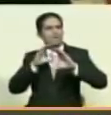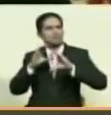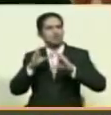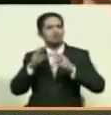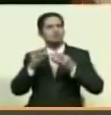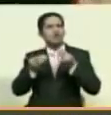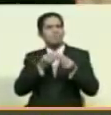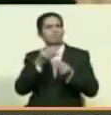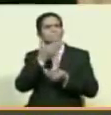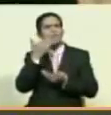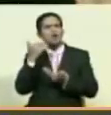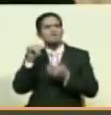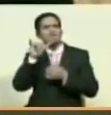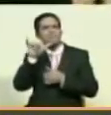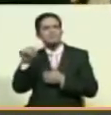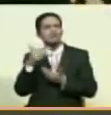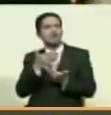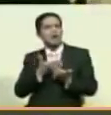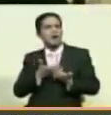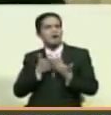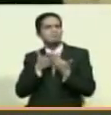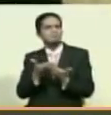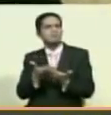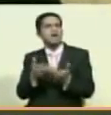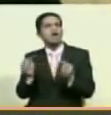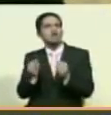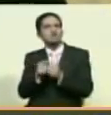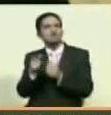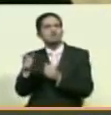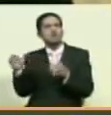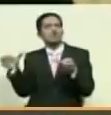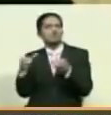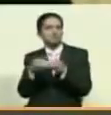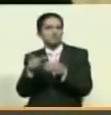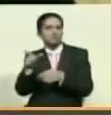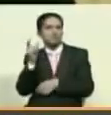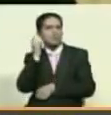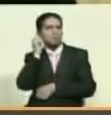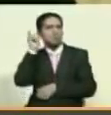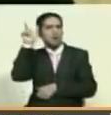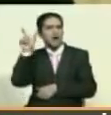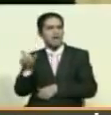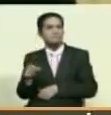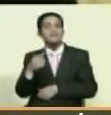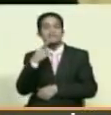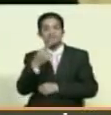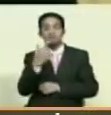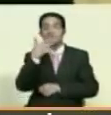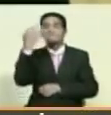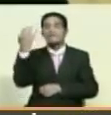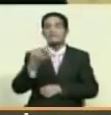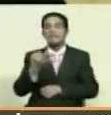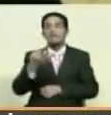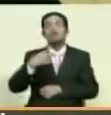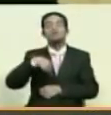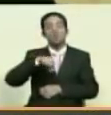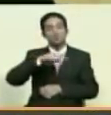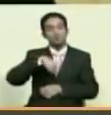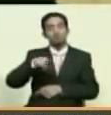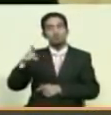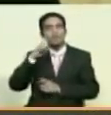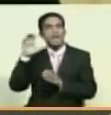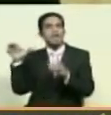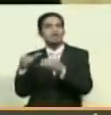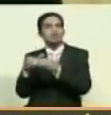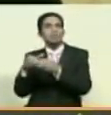información, de cooperación técnica con el equipo de la presidenta Michelle Bachelet. Diciendo la verdad, tanto nosotros como el equipo